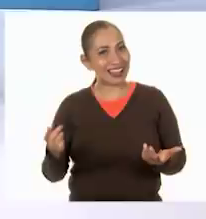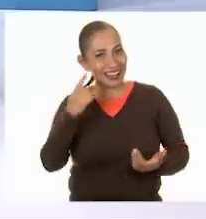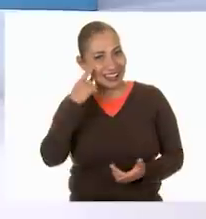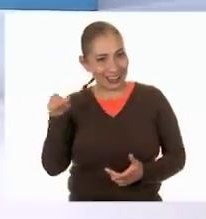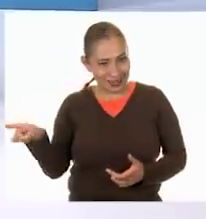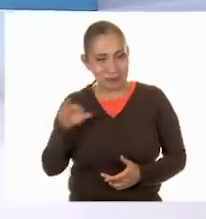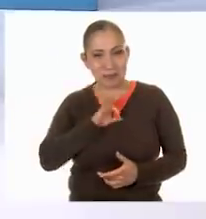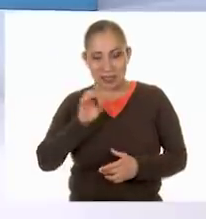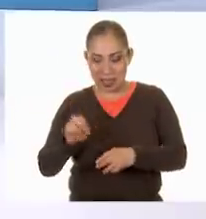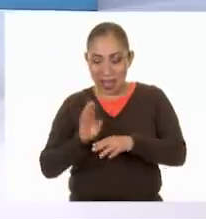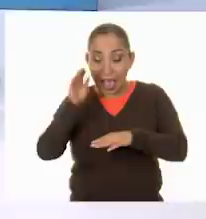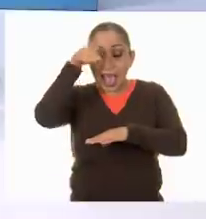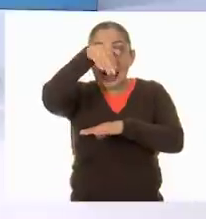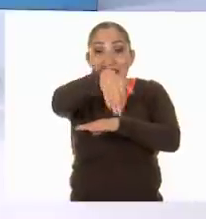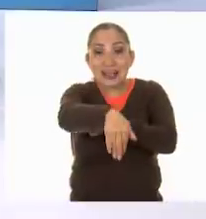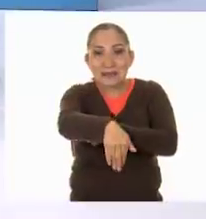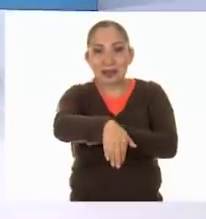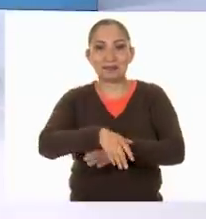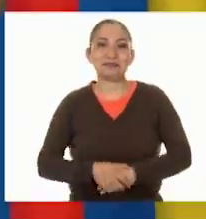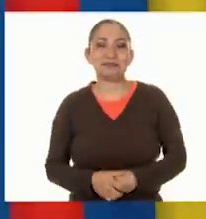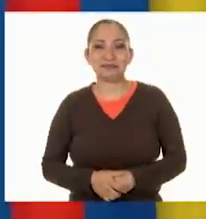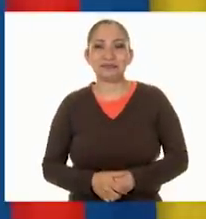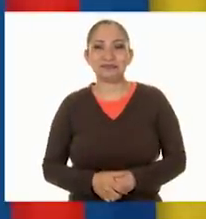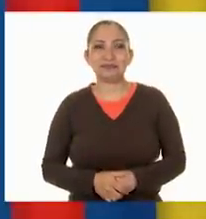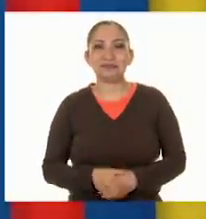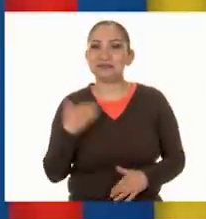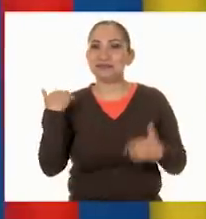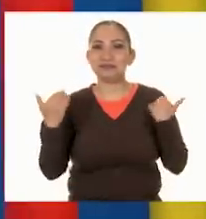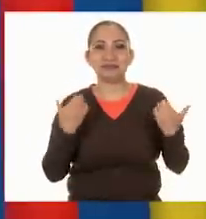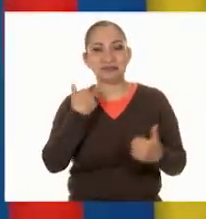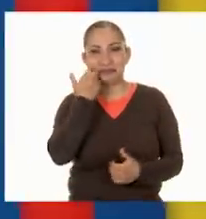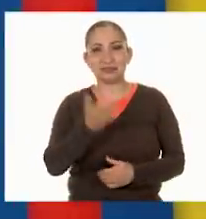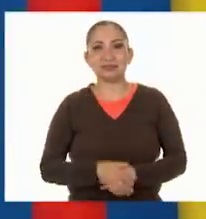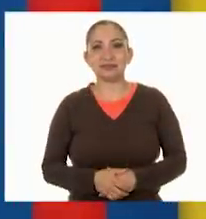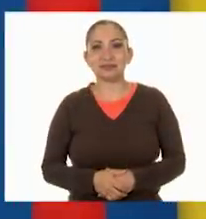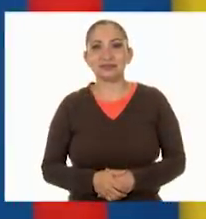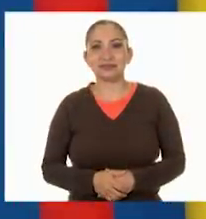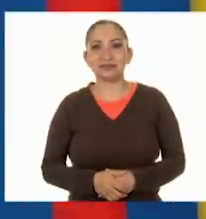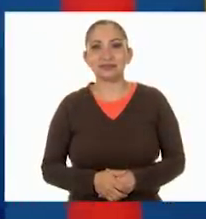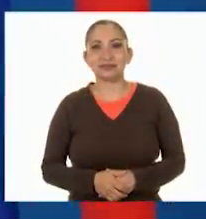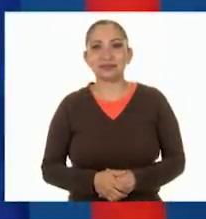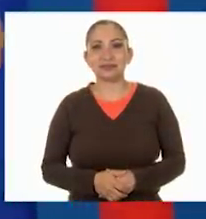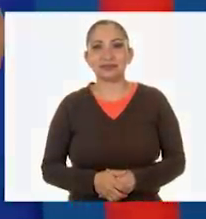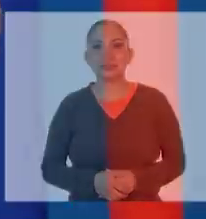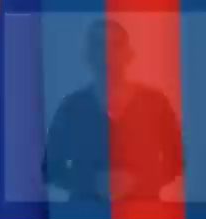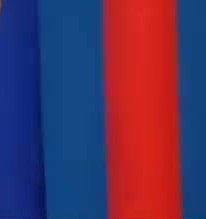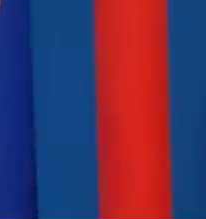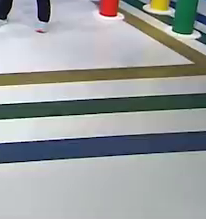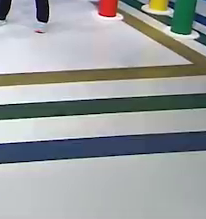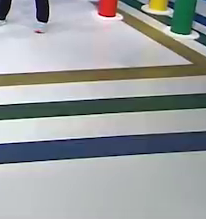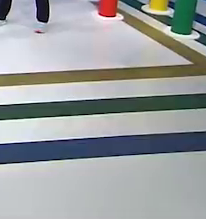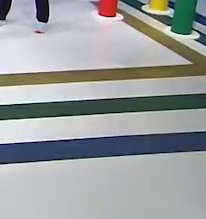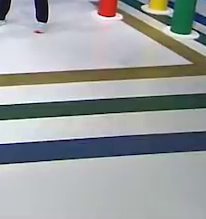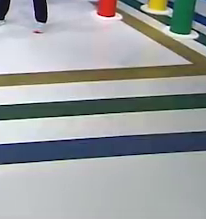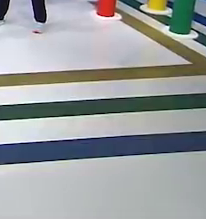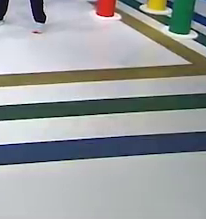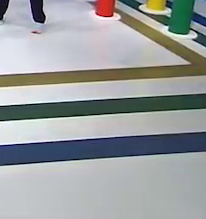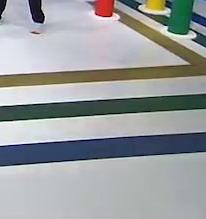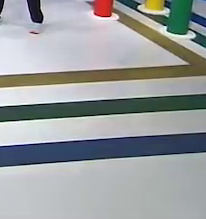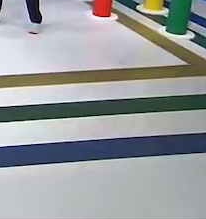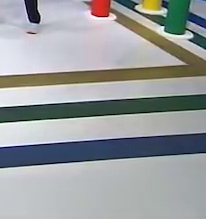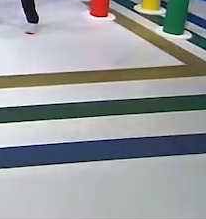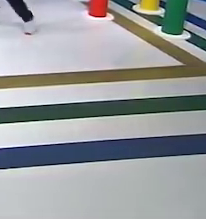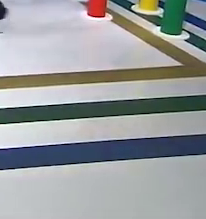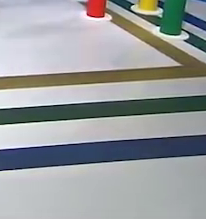Bien, ahí alguien puede pasar por arriba. Oigan, está tan divertido que yo quiero hacerlo. Muy bien. Vamos a ver, José. Te marco el ritmo entonces.